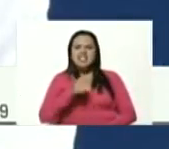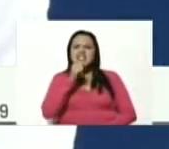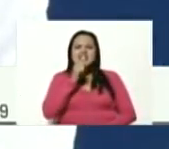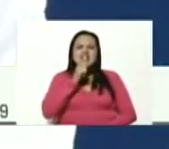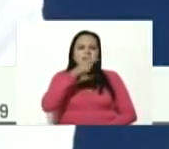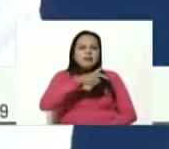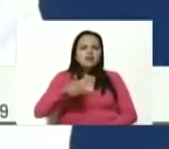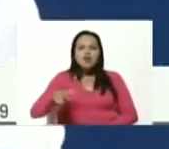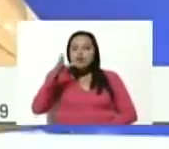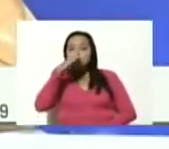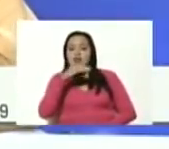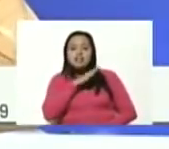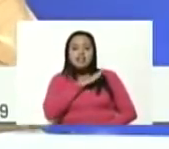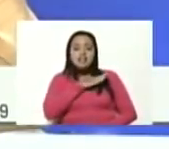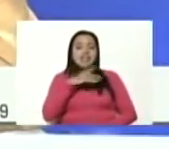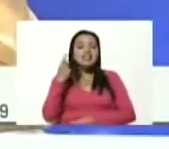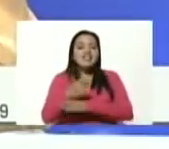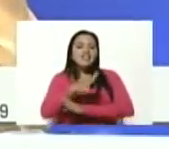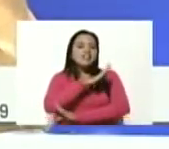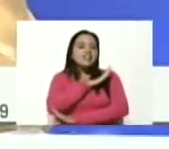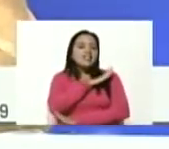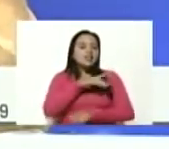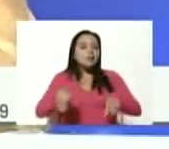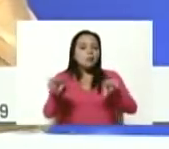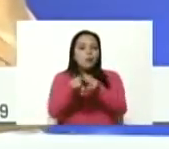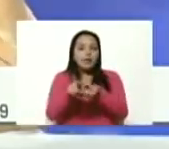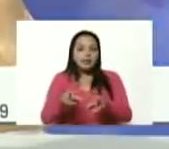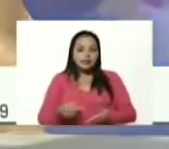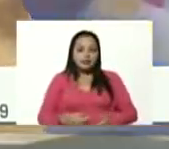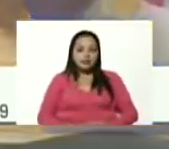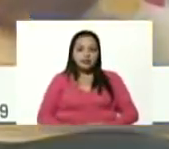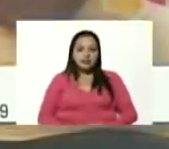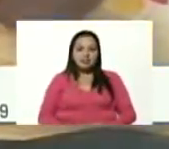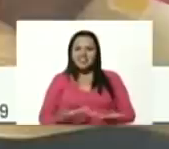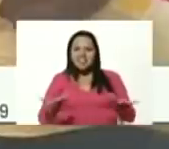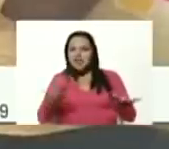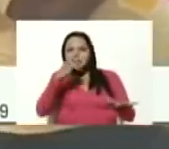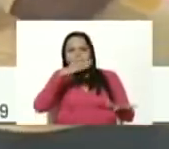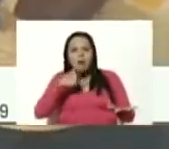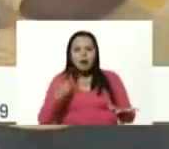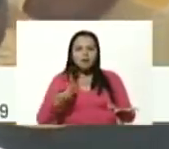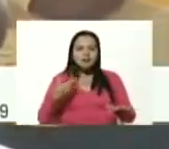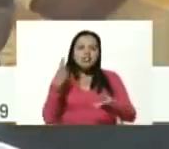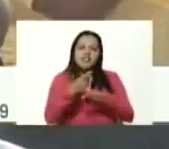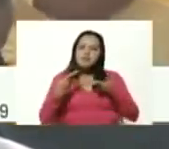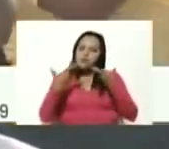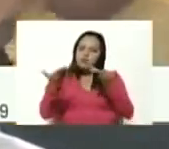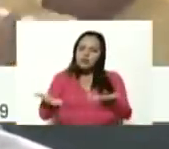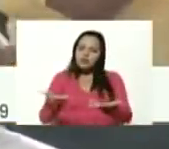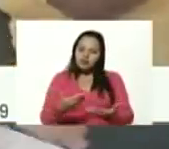tiene para que tenga? ¿Qué es lo que no tiene para que tenga?